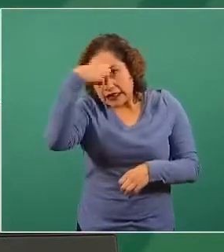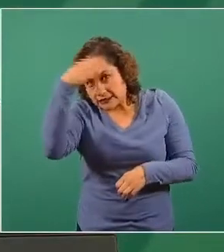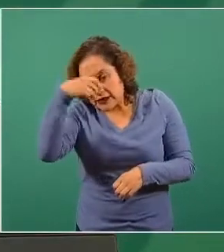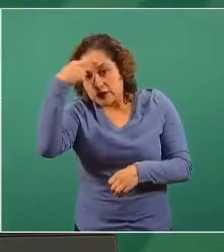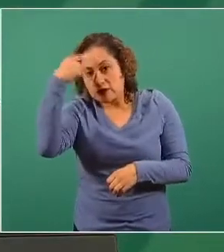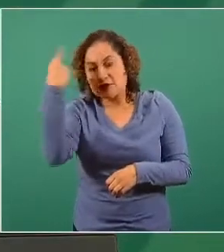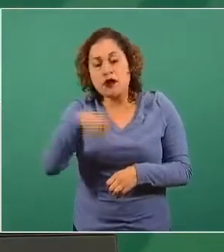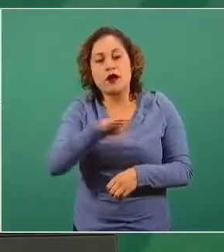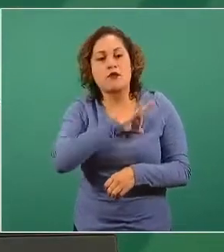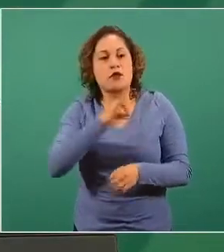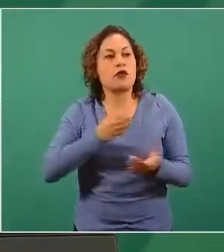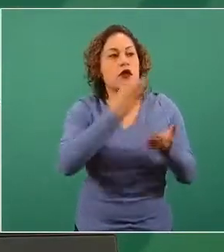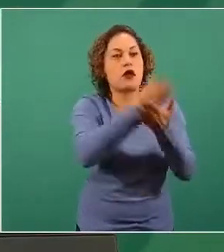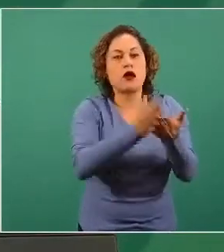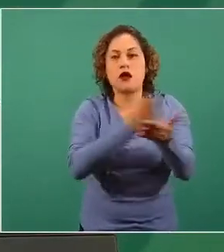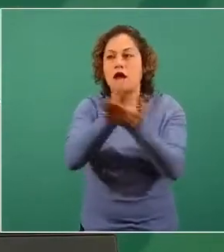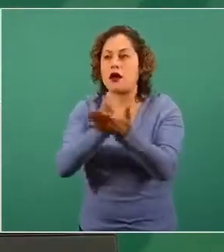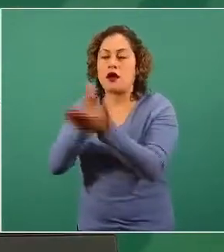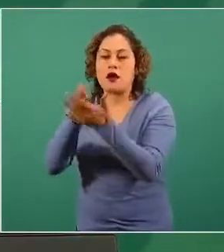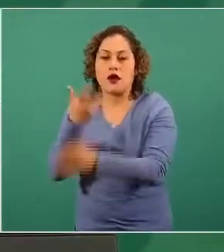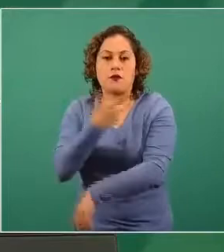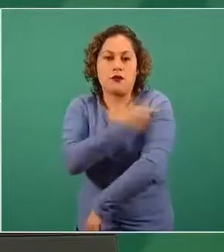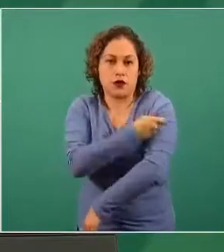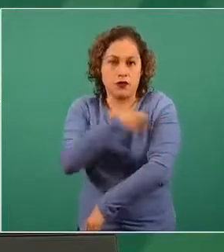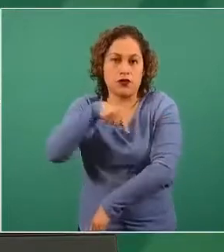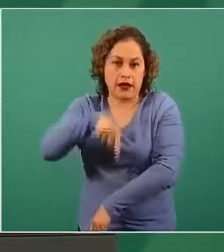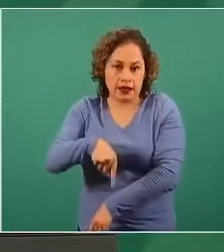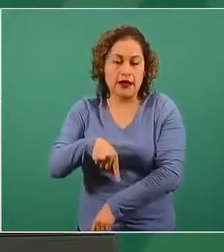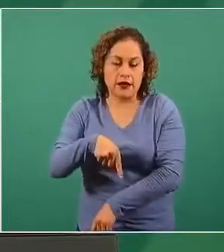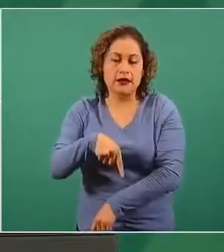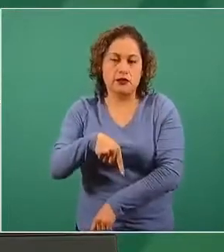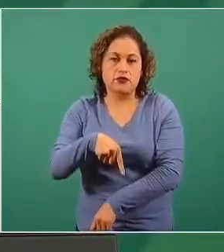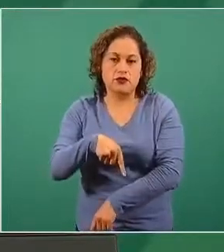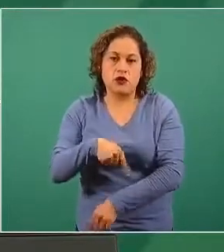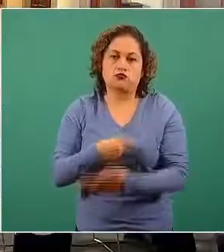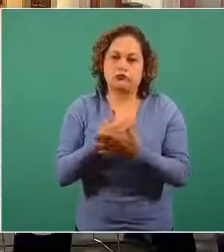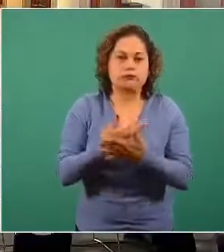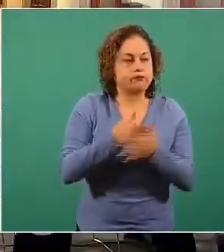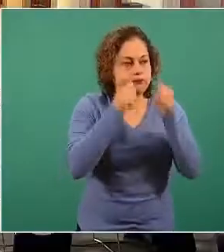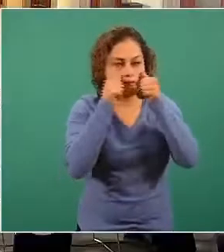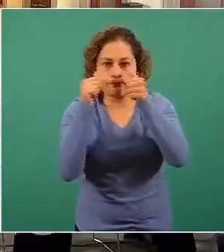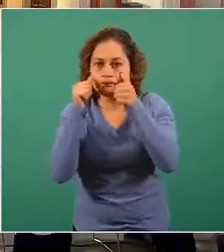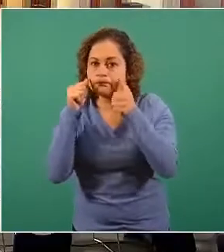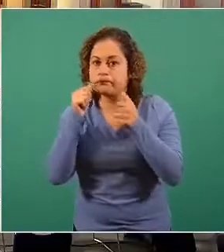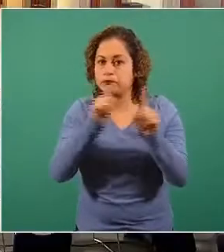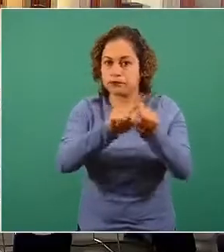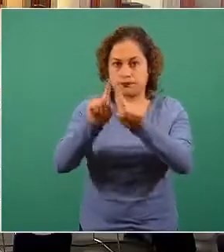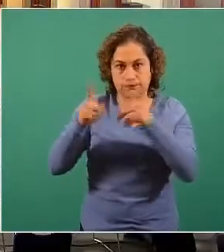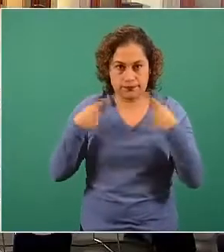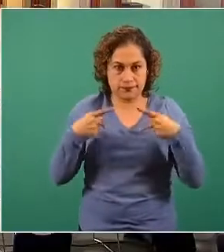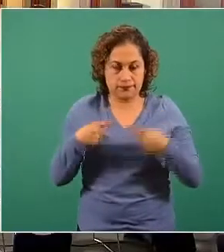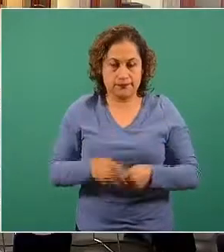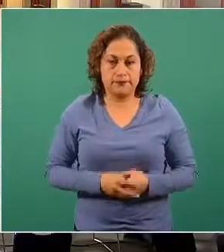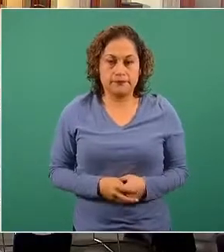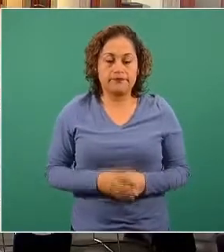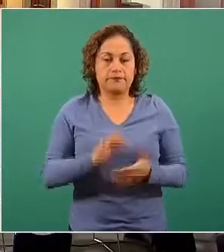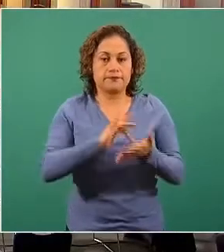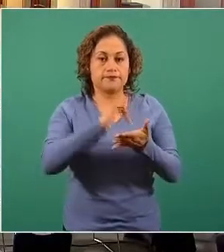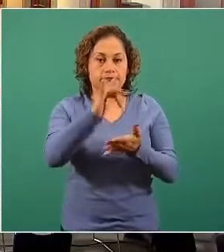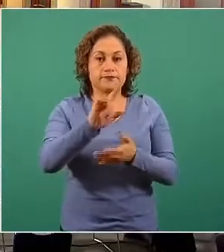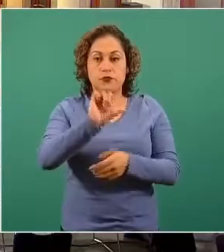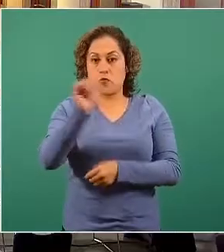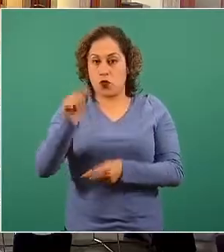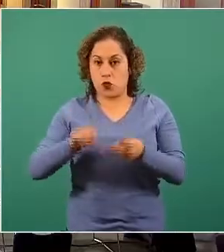llamados pertinentes para que la gente acuda a vacunarse. Gracias. Una segunda pregunta. Nos